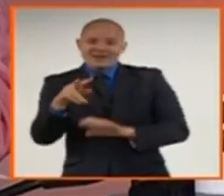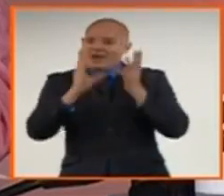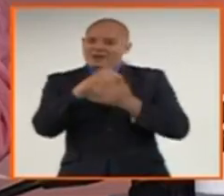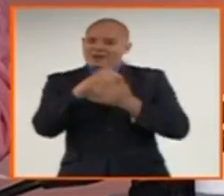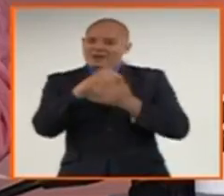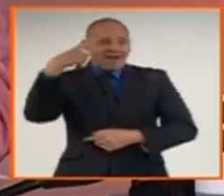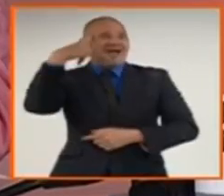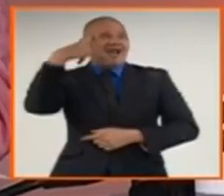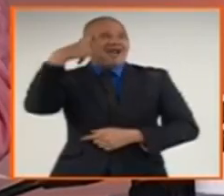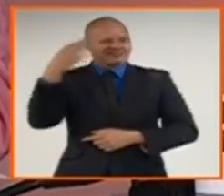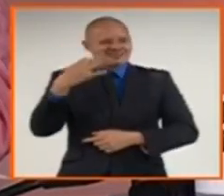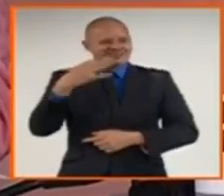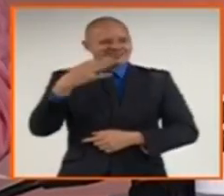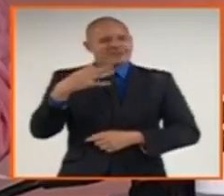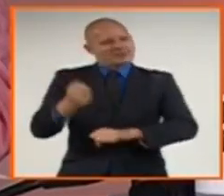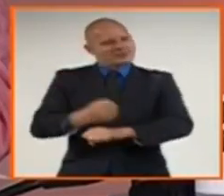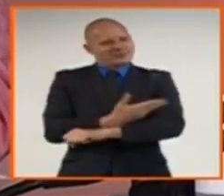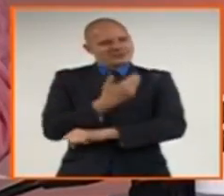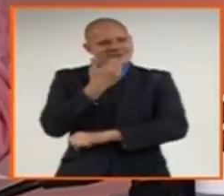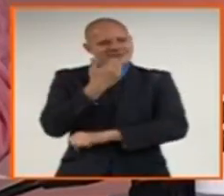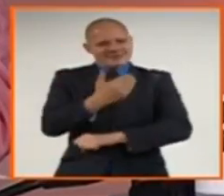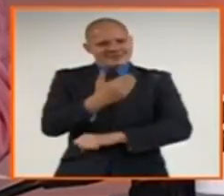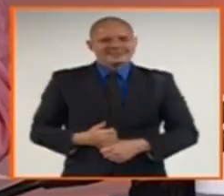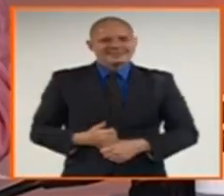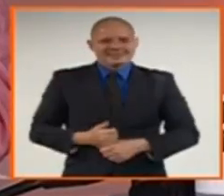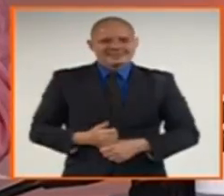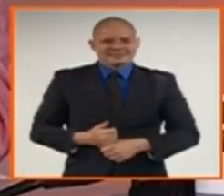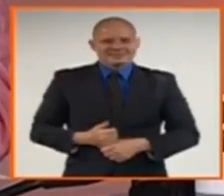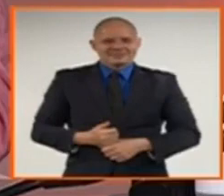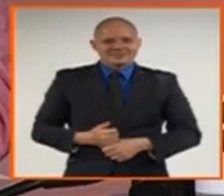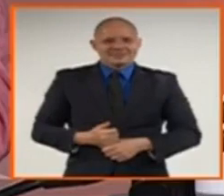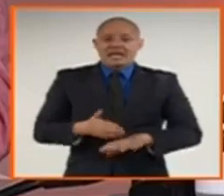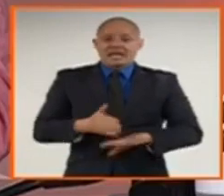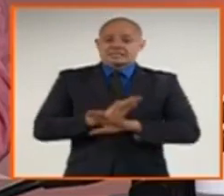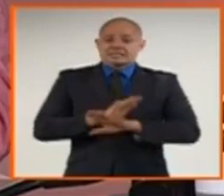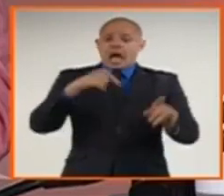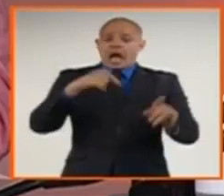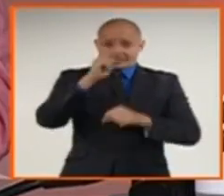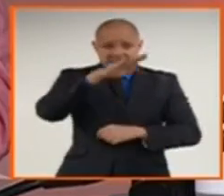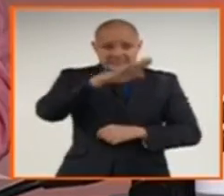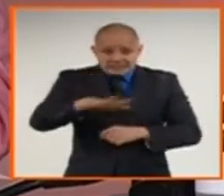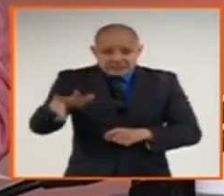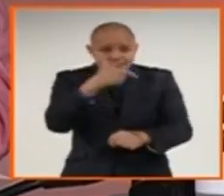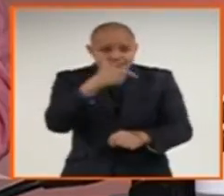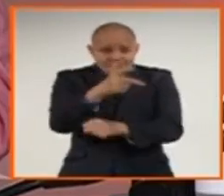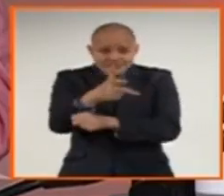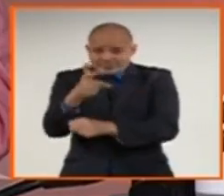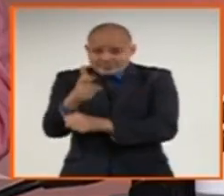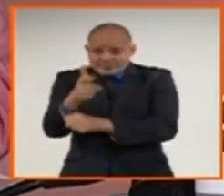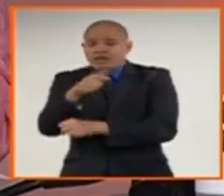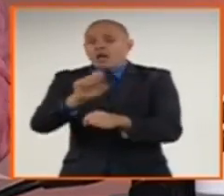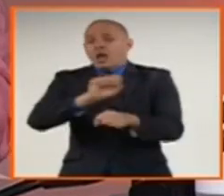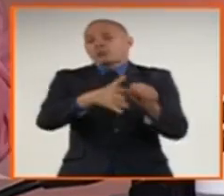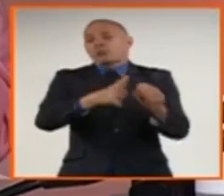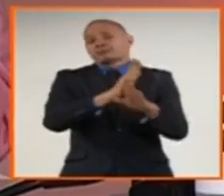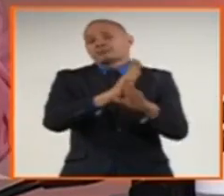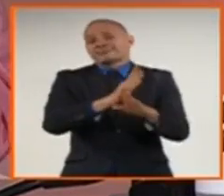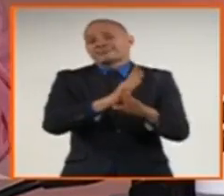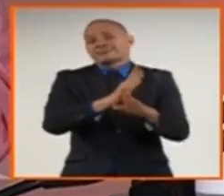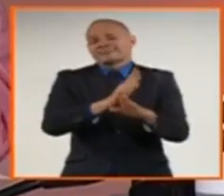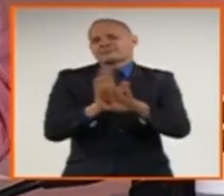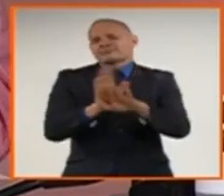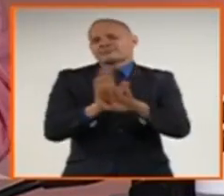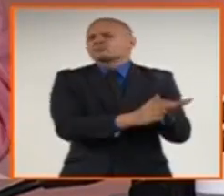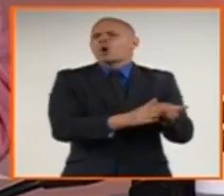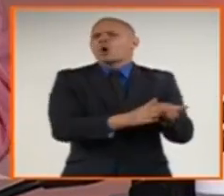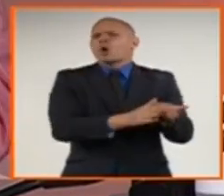tarde, recordando lo que significa la llegada de la vacunación pediátrica contra la COVID-19. Pero ¿cómo lo vieron los